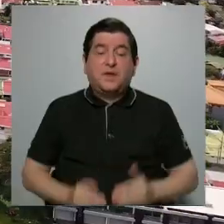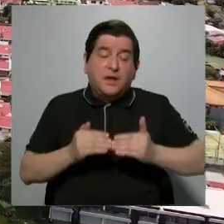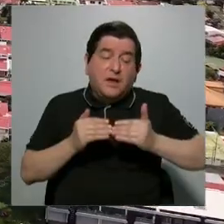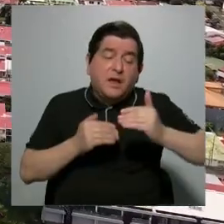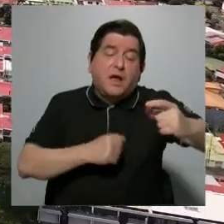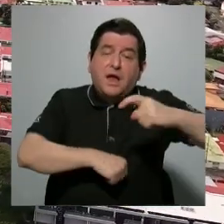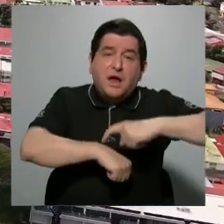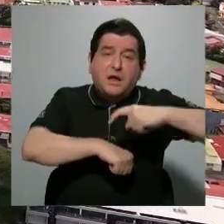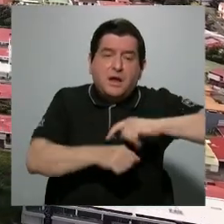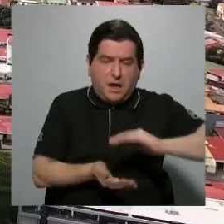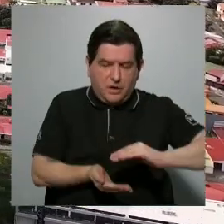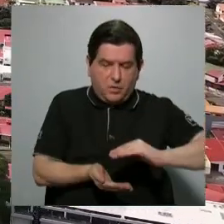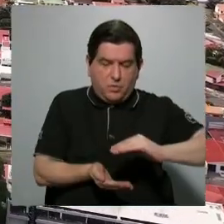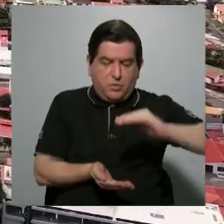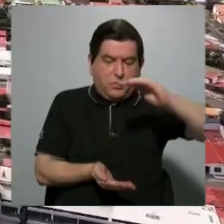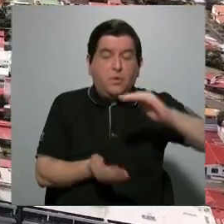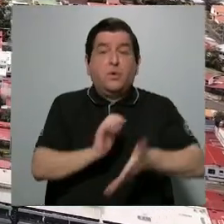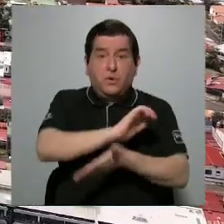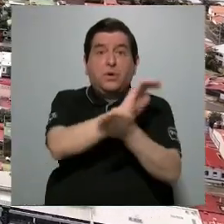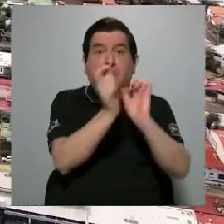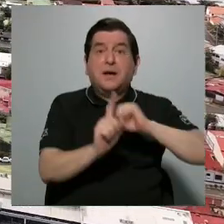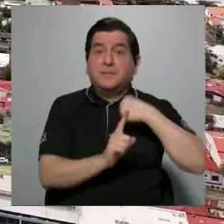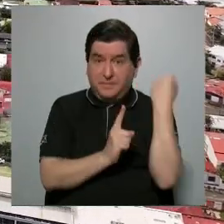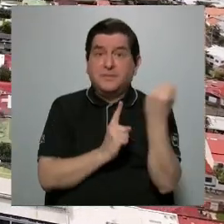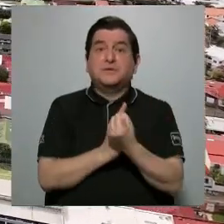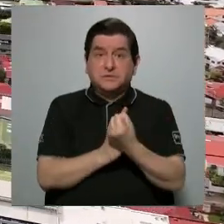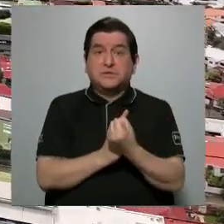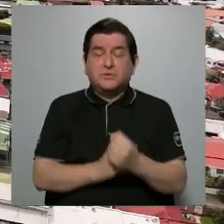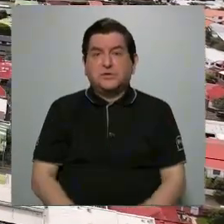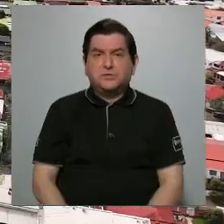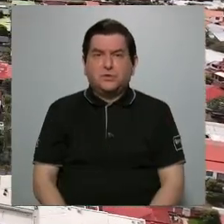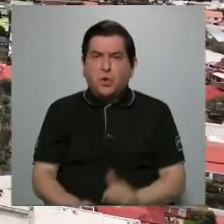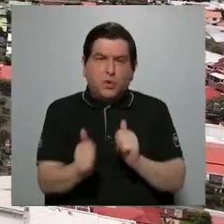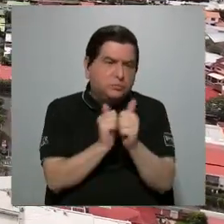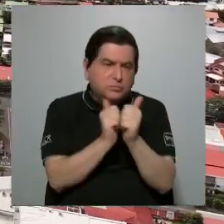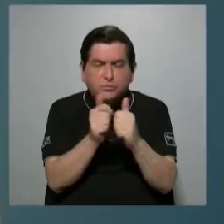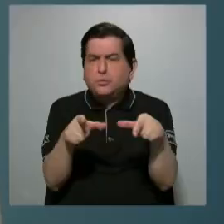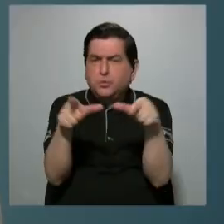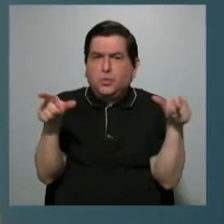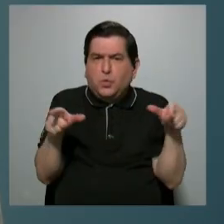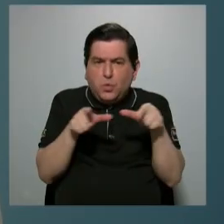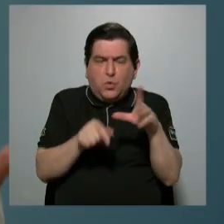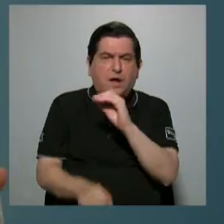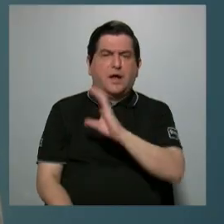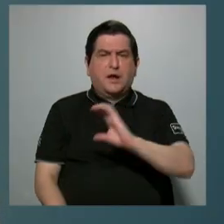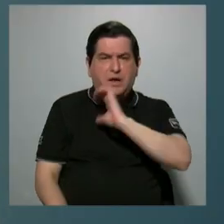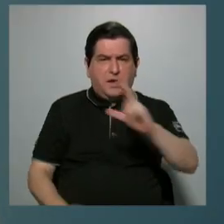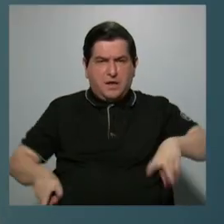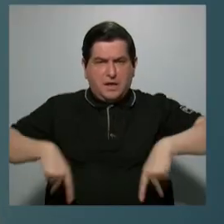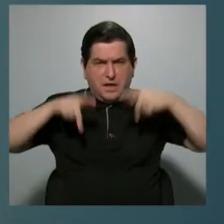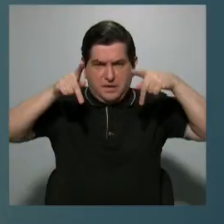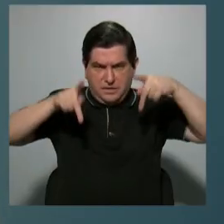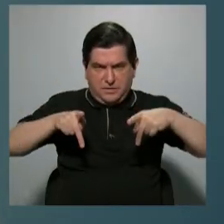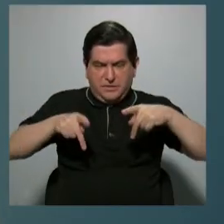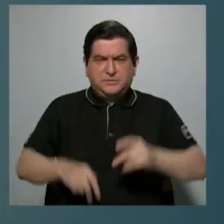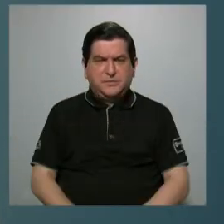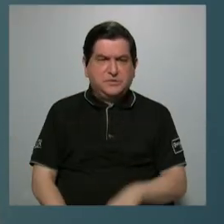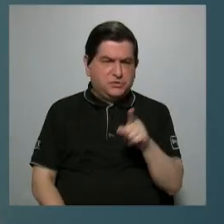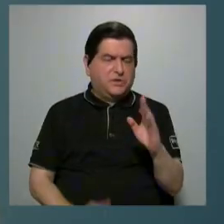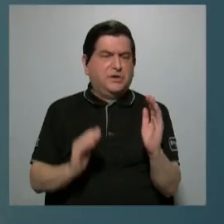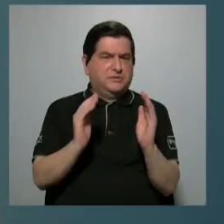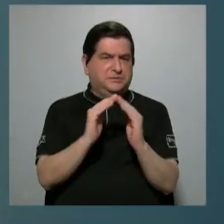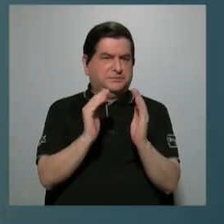tiempo acumuladas pueden cambiar las condiciones de competitividad de un territorio y la calidad de vida de los habitantes que en él